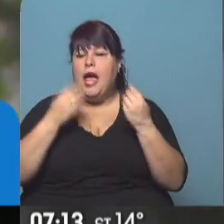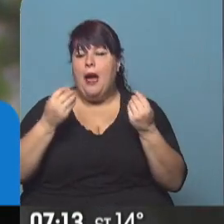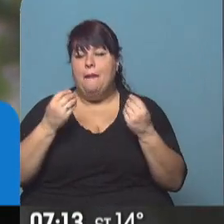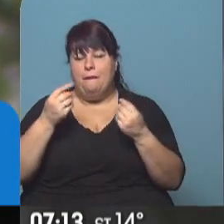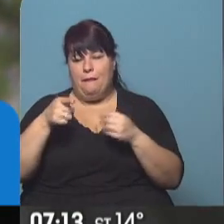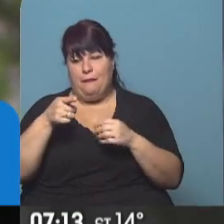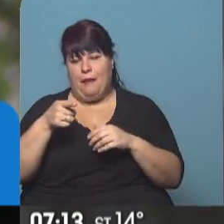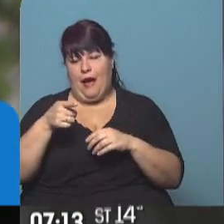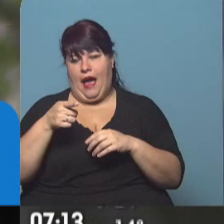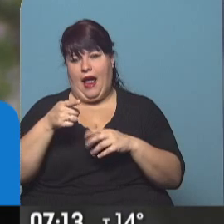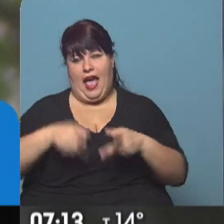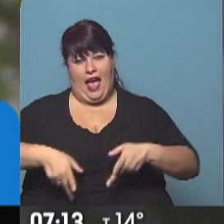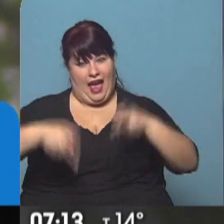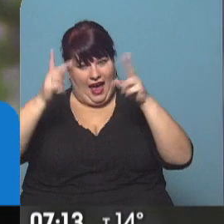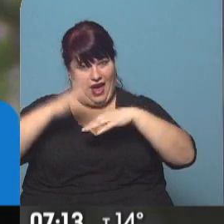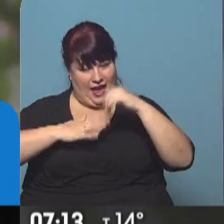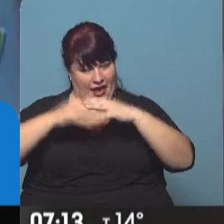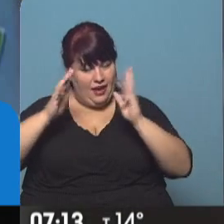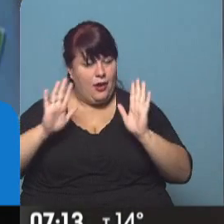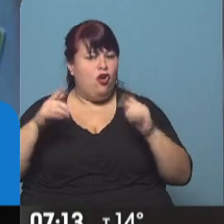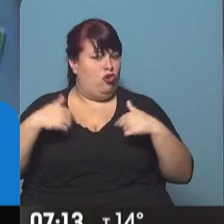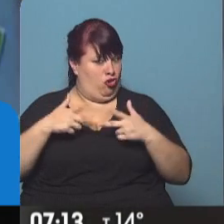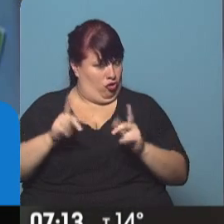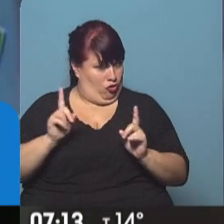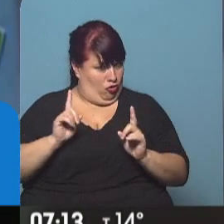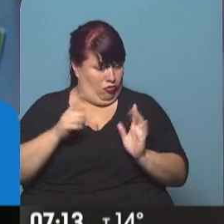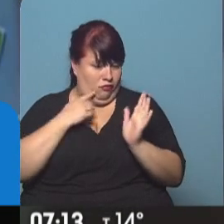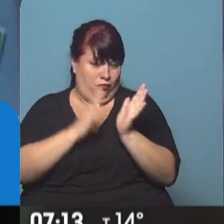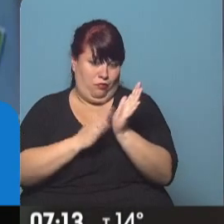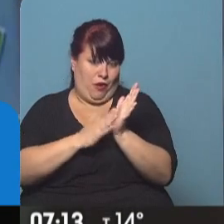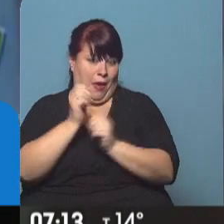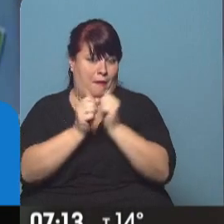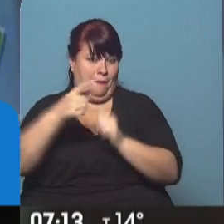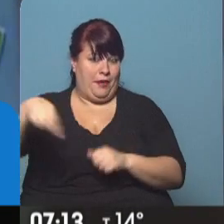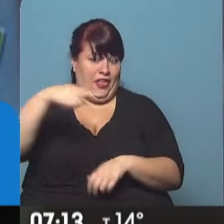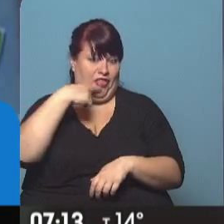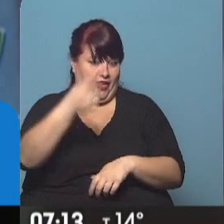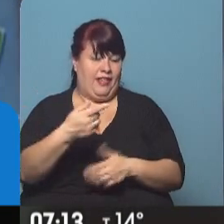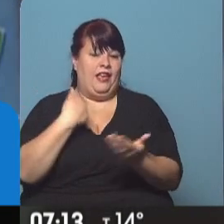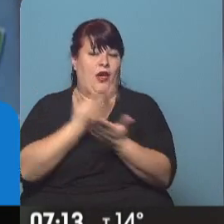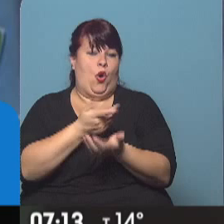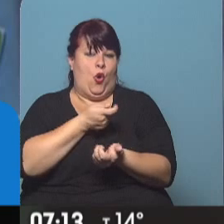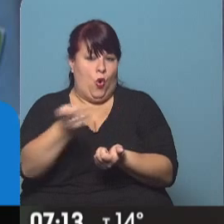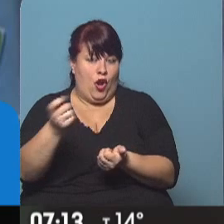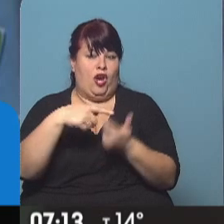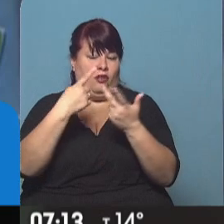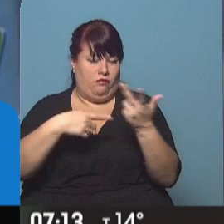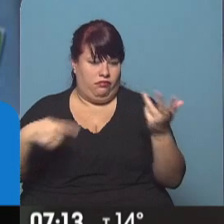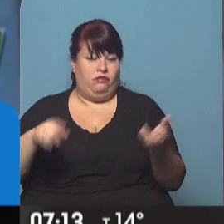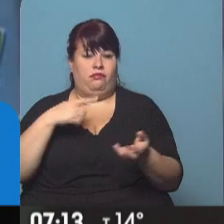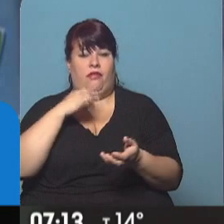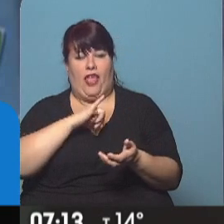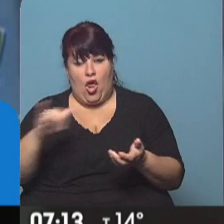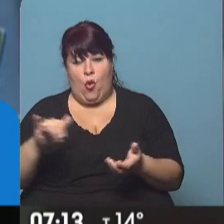realizar estos estos edificios no lo digo yo lo dicen las empresas las presentaciones en la causa